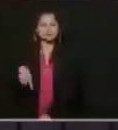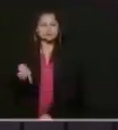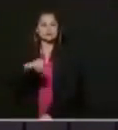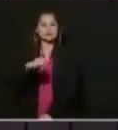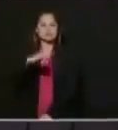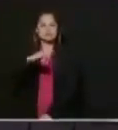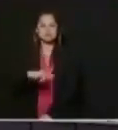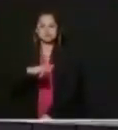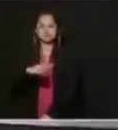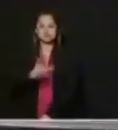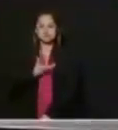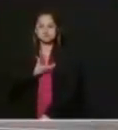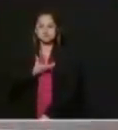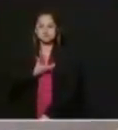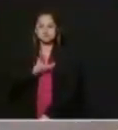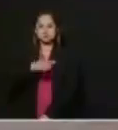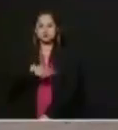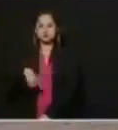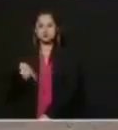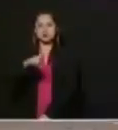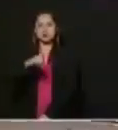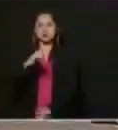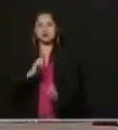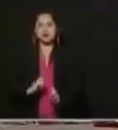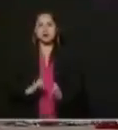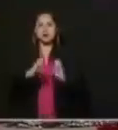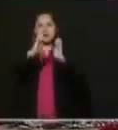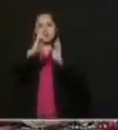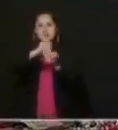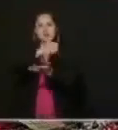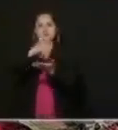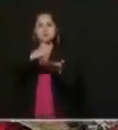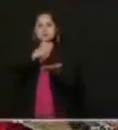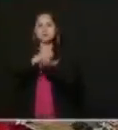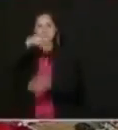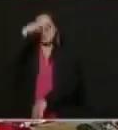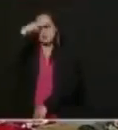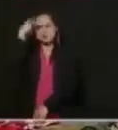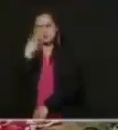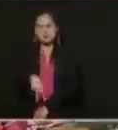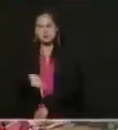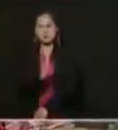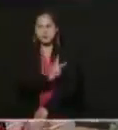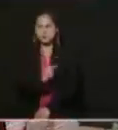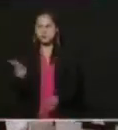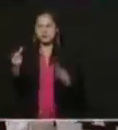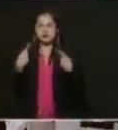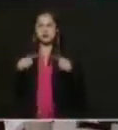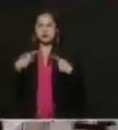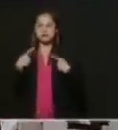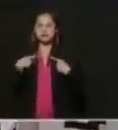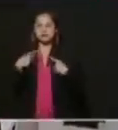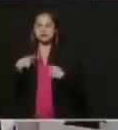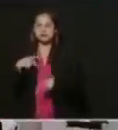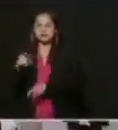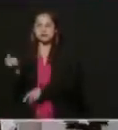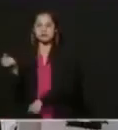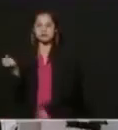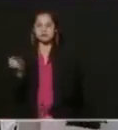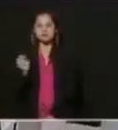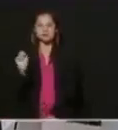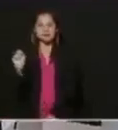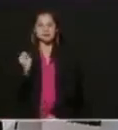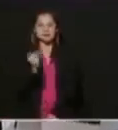hacia el edificio de gobierno de la Ciudad de México. Todo el zócalo está volteando ahora hacia aquel. Y levantando una